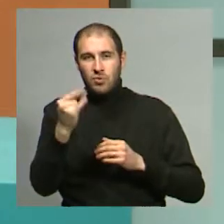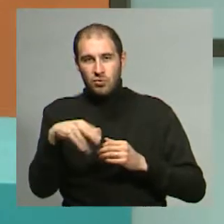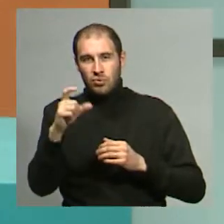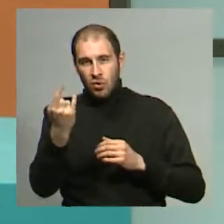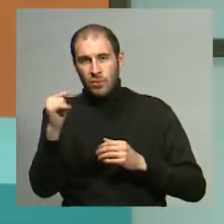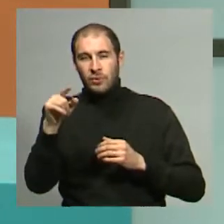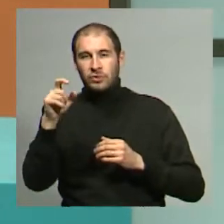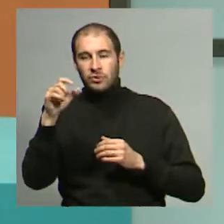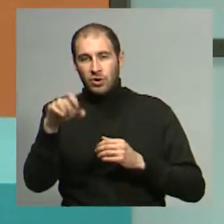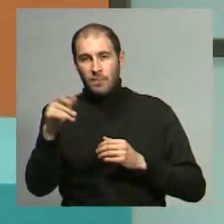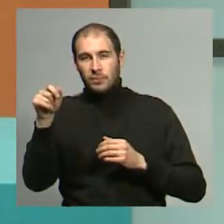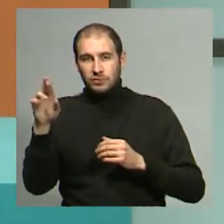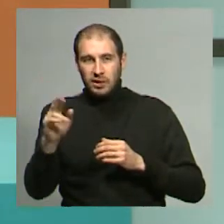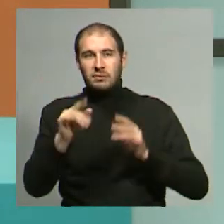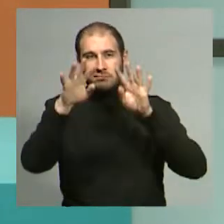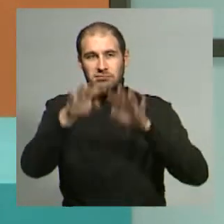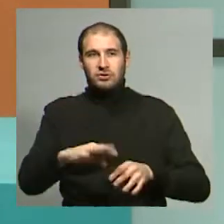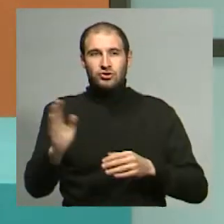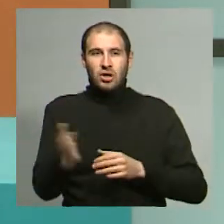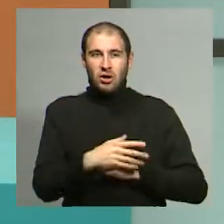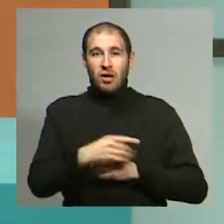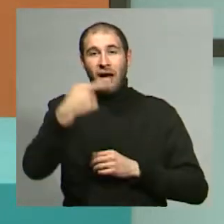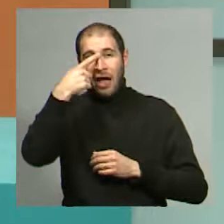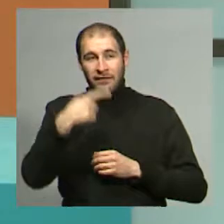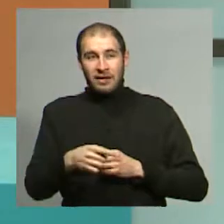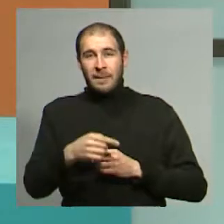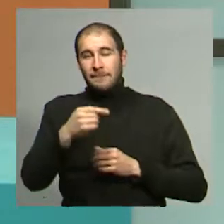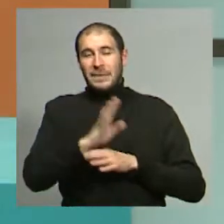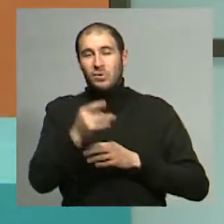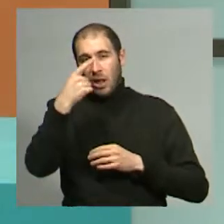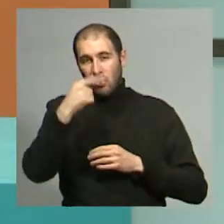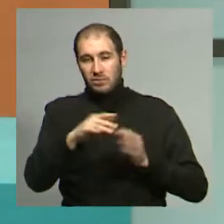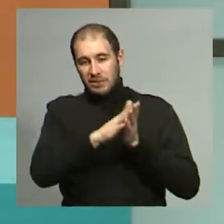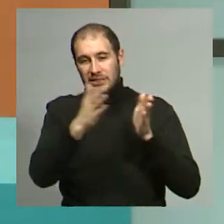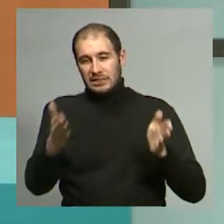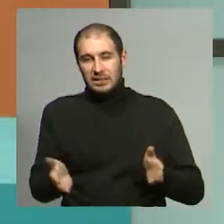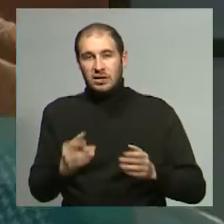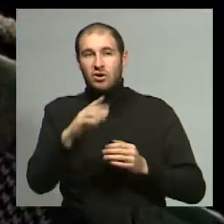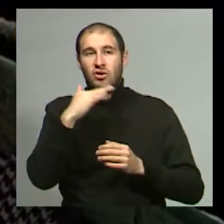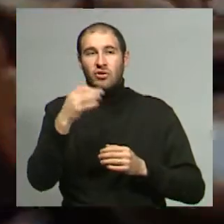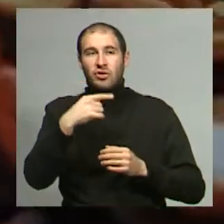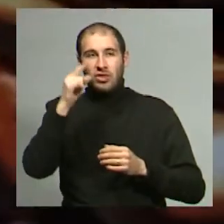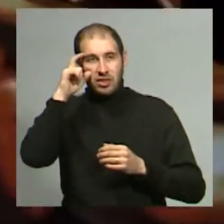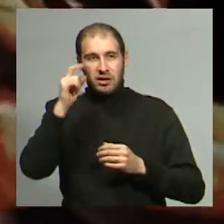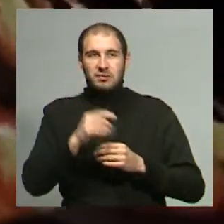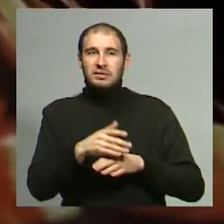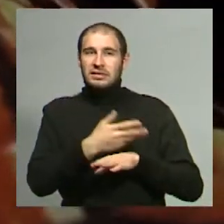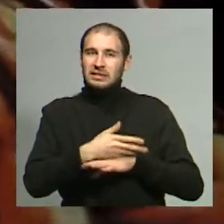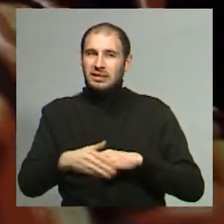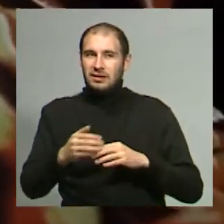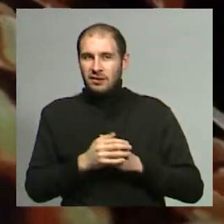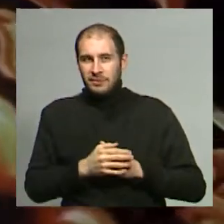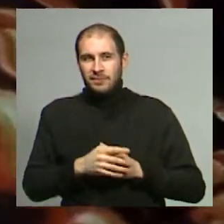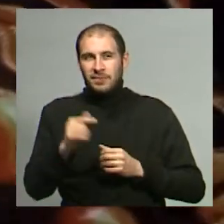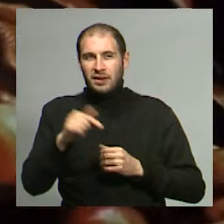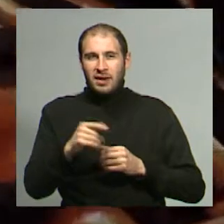www.agendauniversidad.com.ar y allí está toda la programación. Y por último, la última película de este ciclo de Jodie Foster que continúa va a